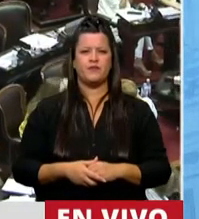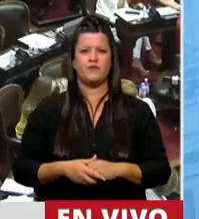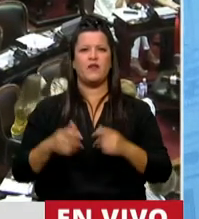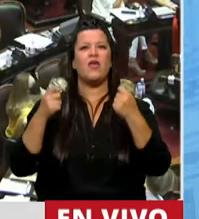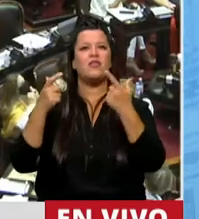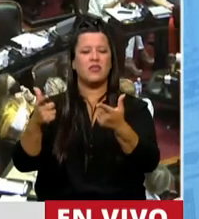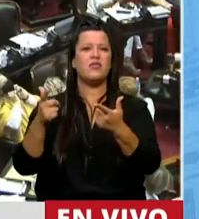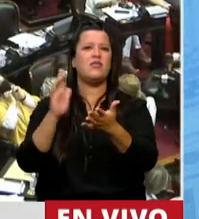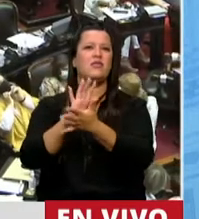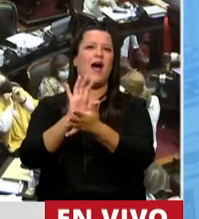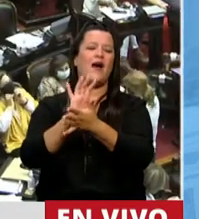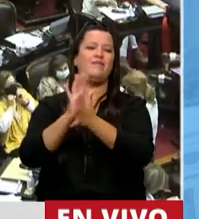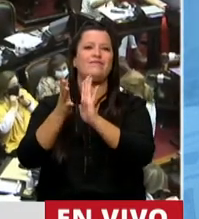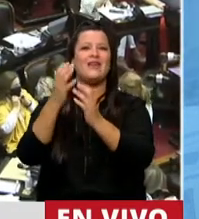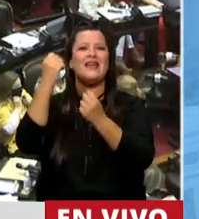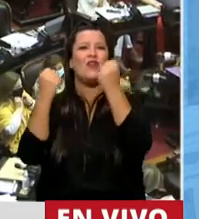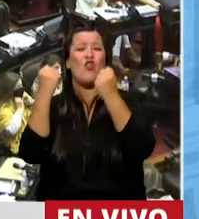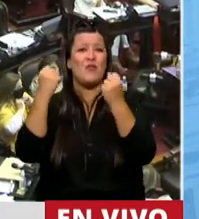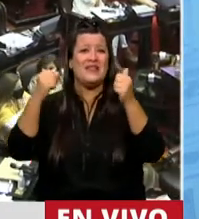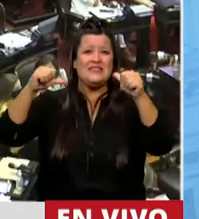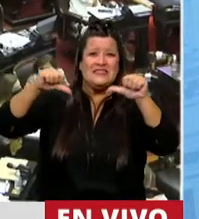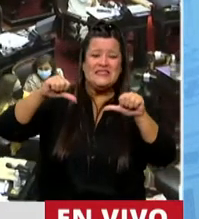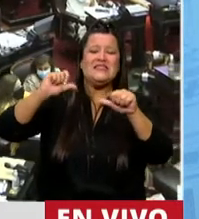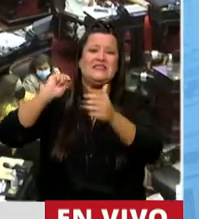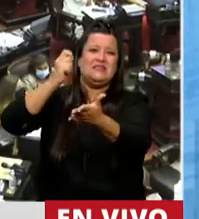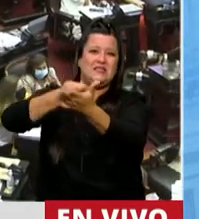recomponer la situación económica de las familias,